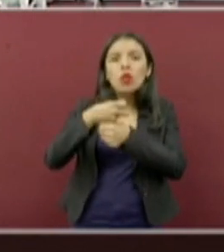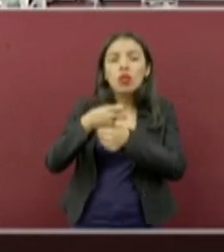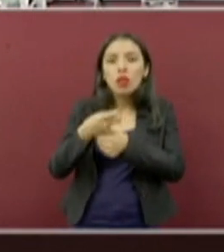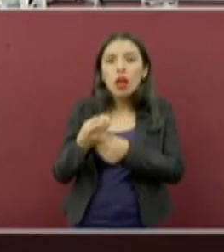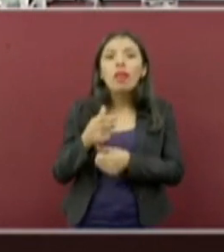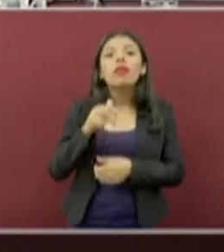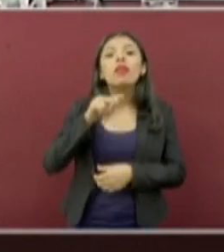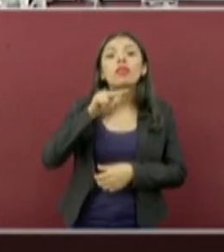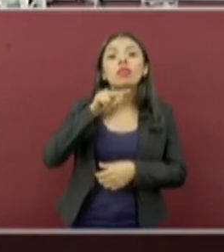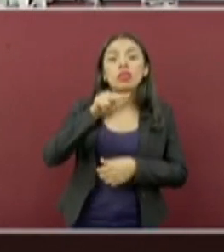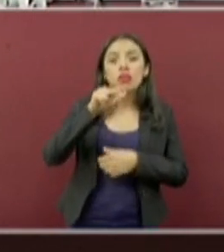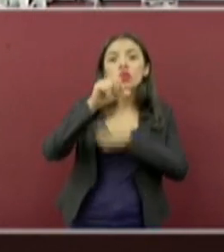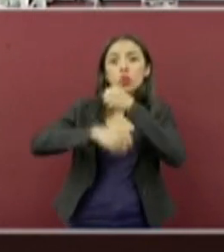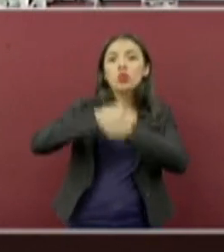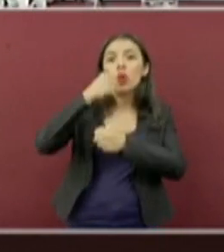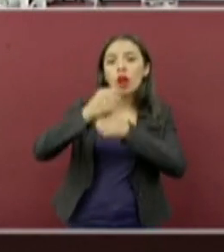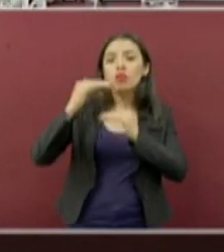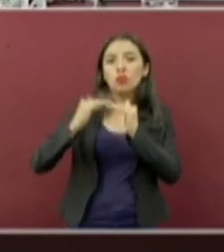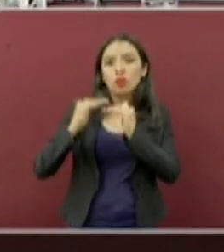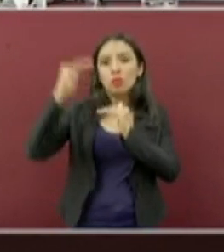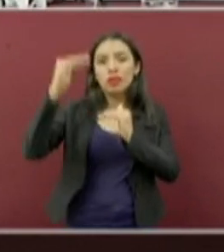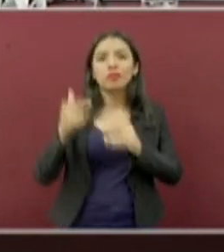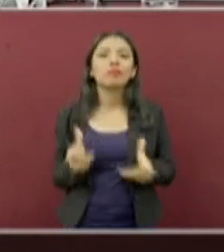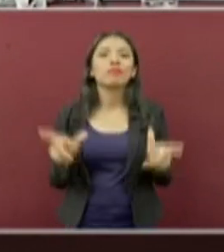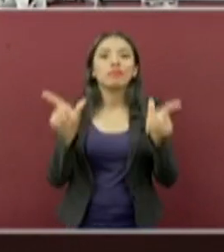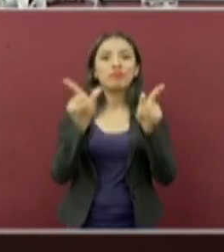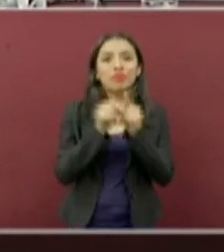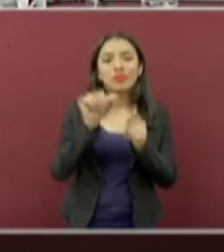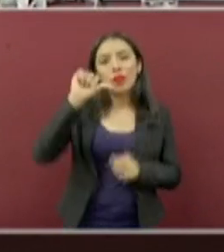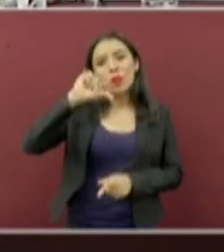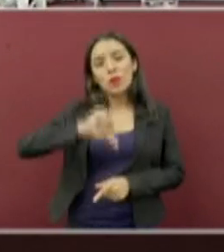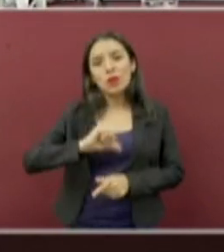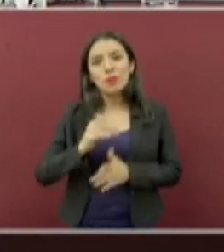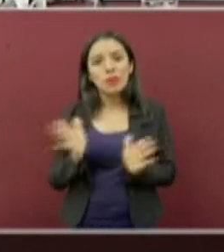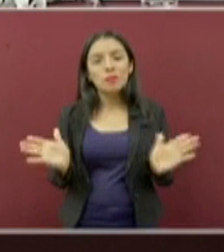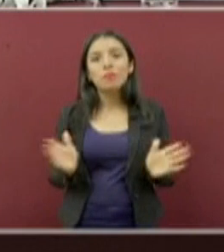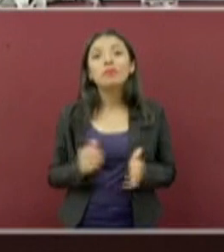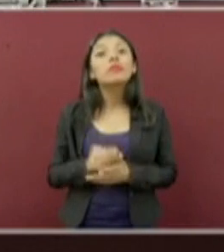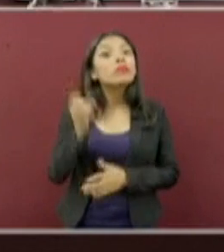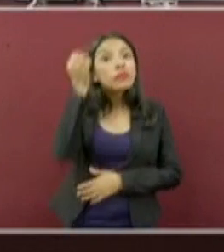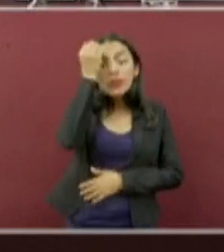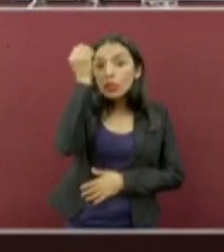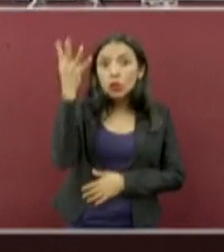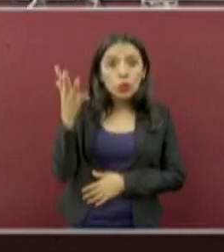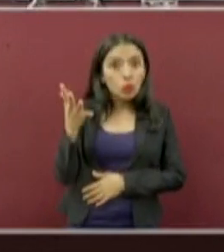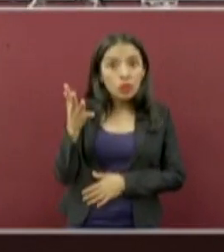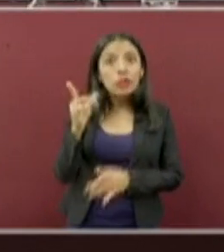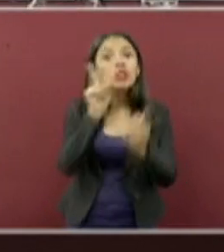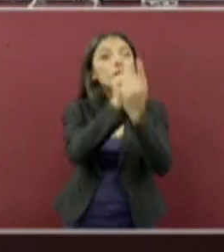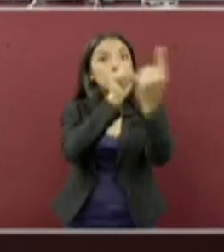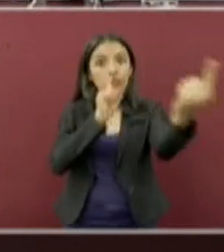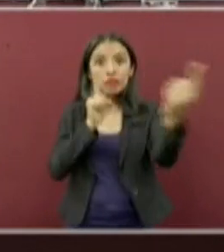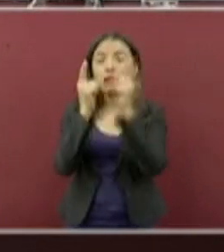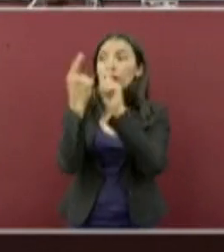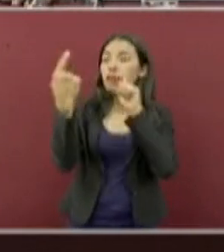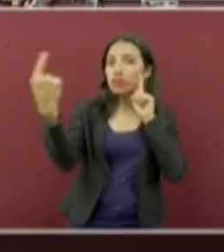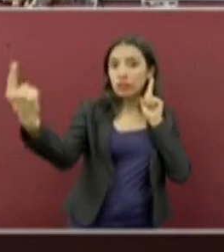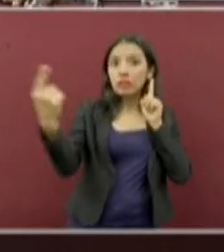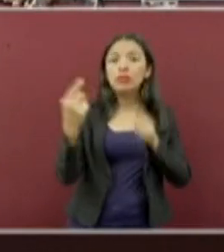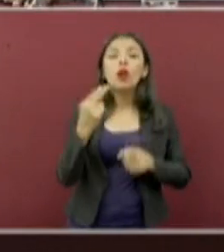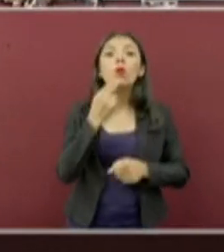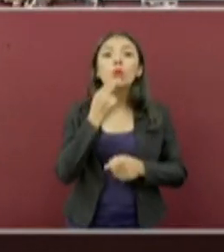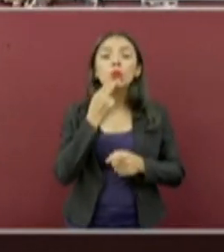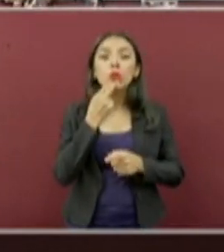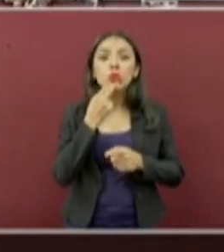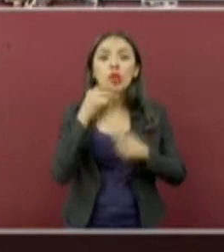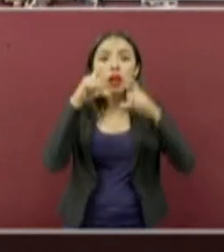a 18 años y más. Por hoy es todo, no lo olviden: sana distancia, uso